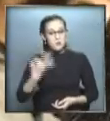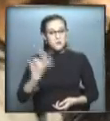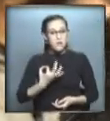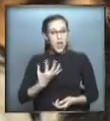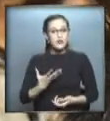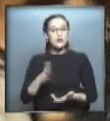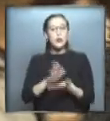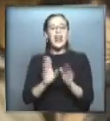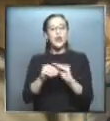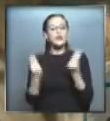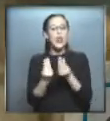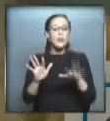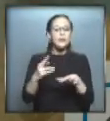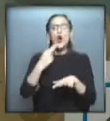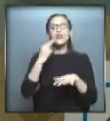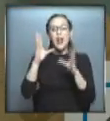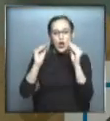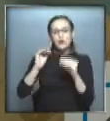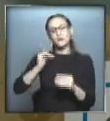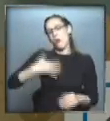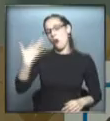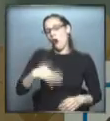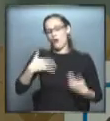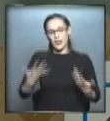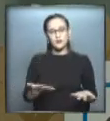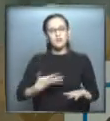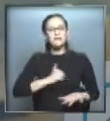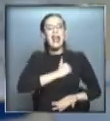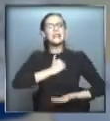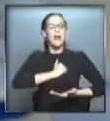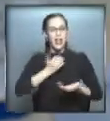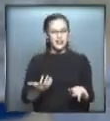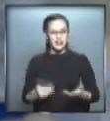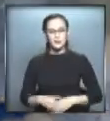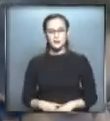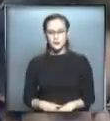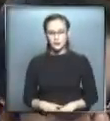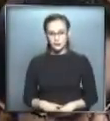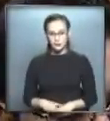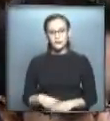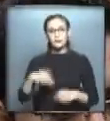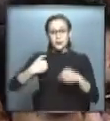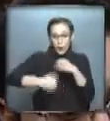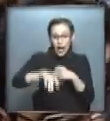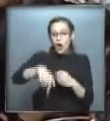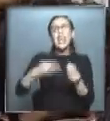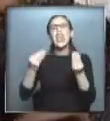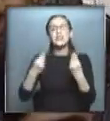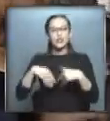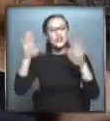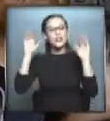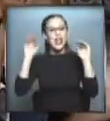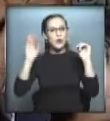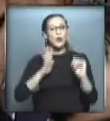de eso, pero estamos muy contentos y esperanzados. ¿En algún momento? ¿Cómo haces tu día ahora? Ahora me voy a saludar a mi